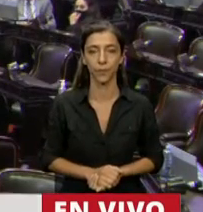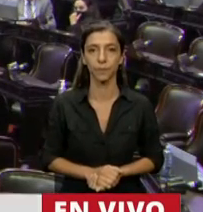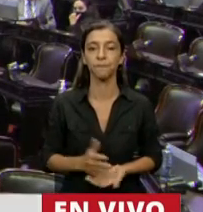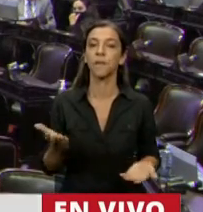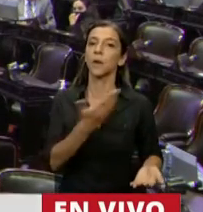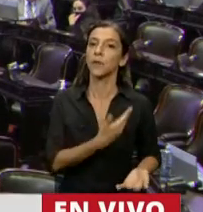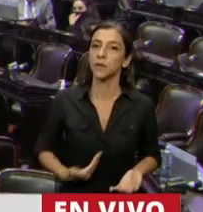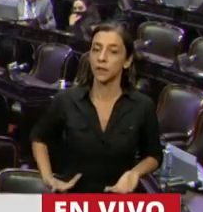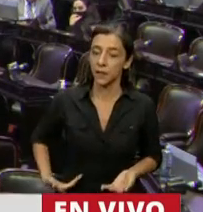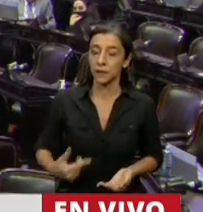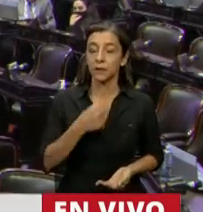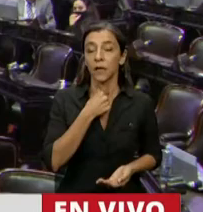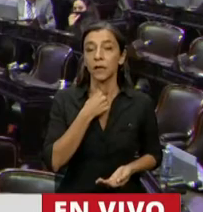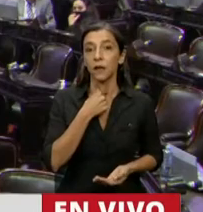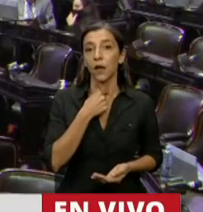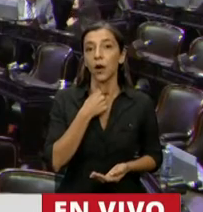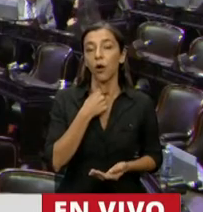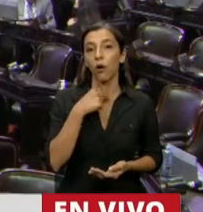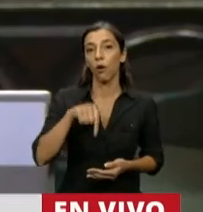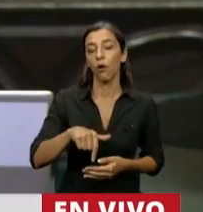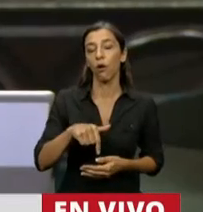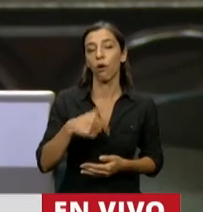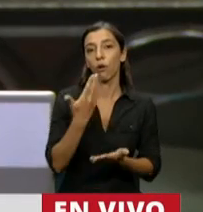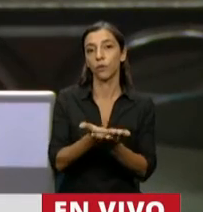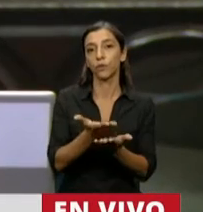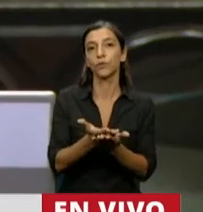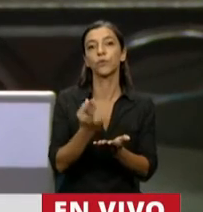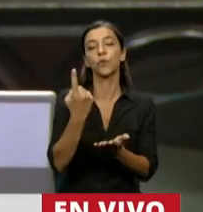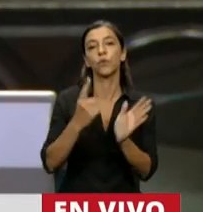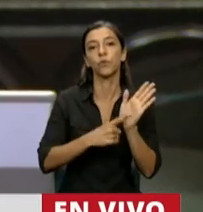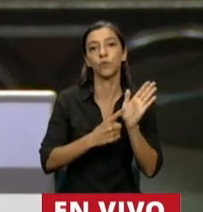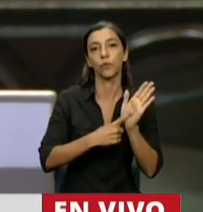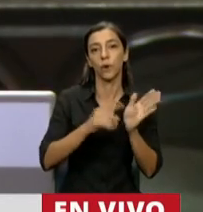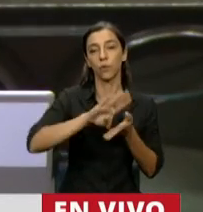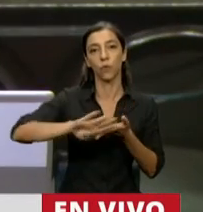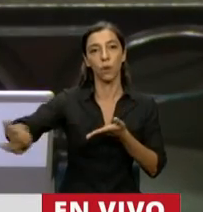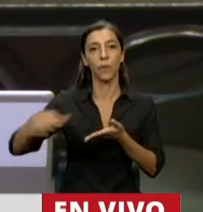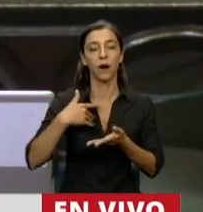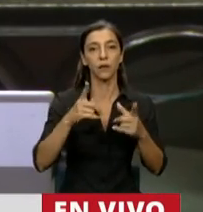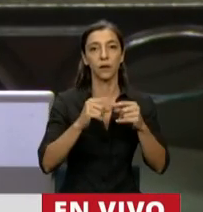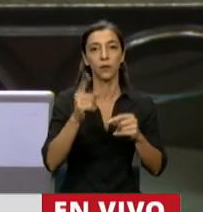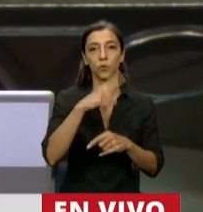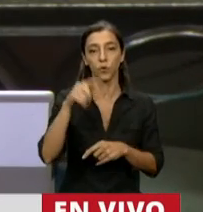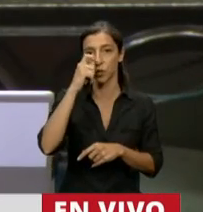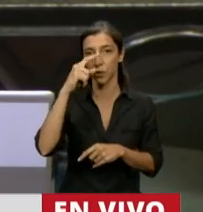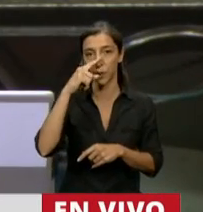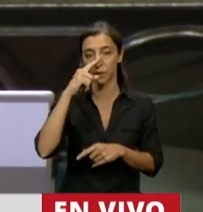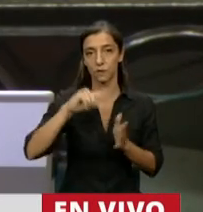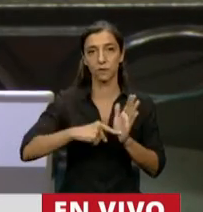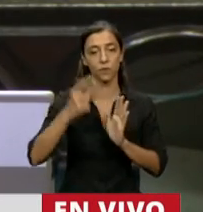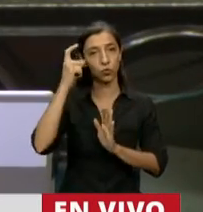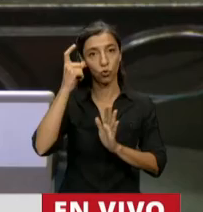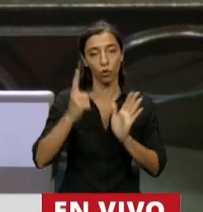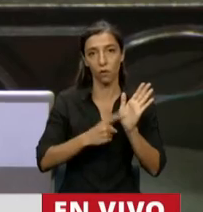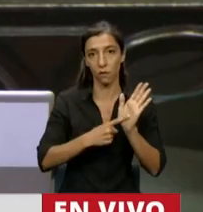Presidente, quiero plantear un apartamiento del reglamento en los términos del artículo 127, inciso 10,